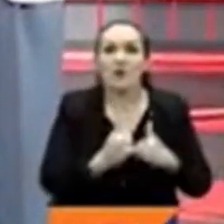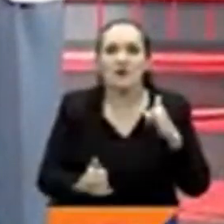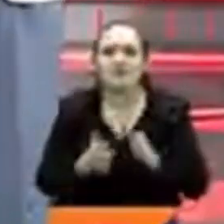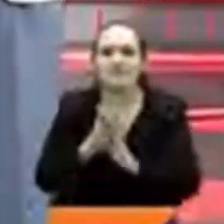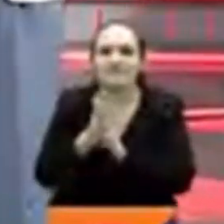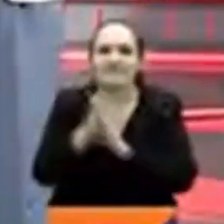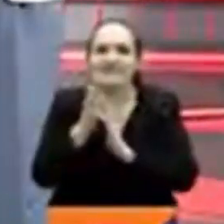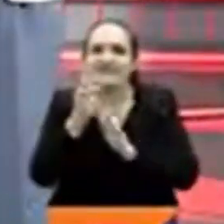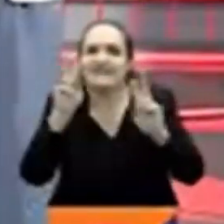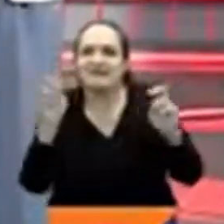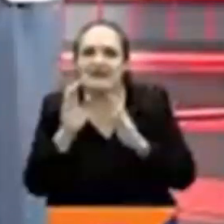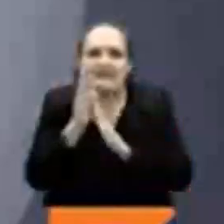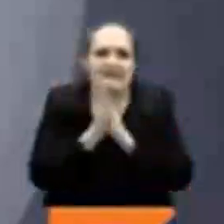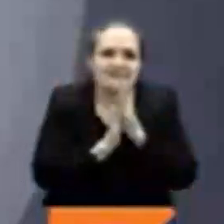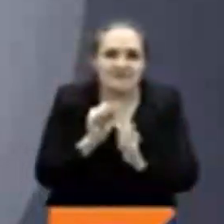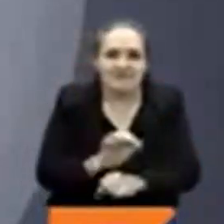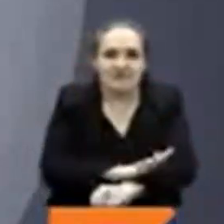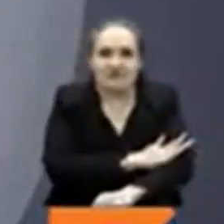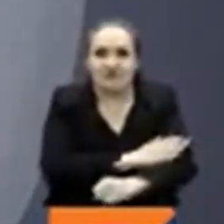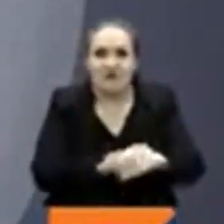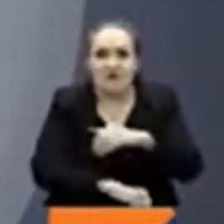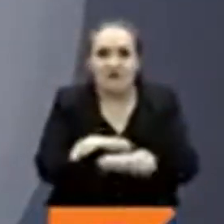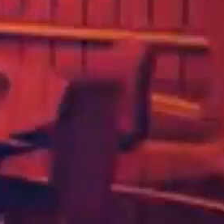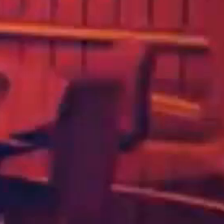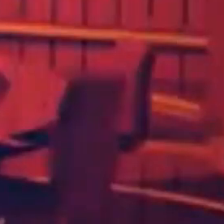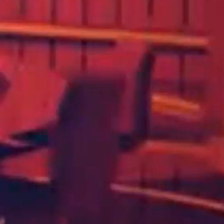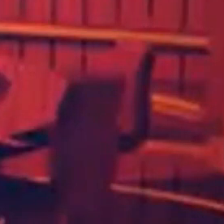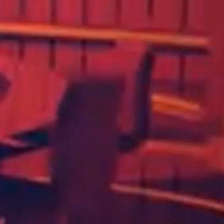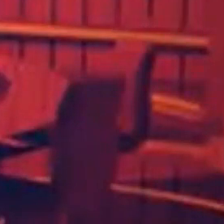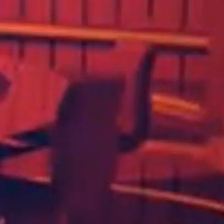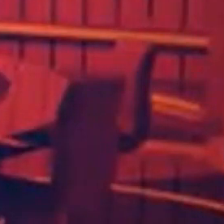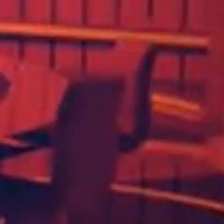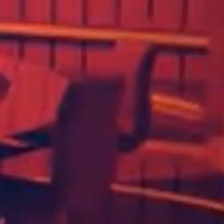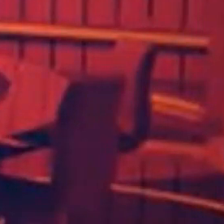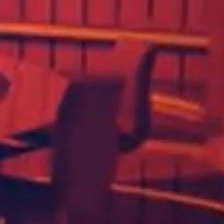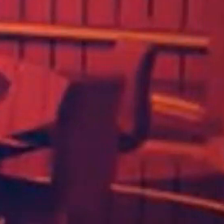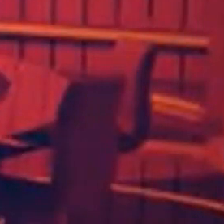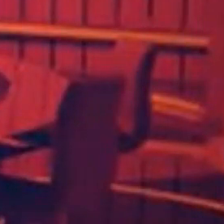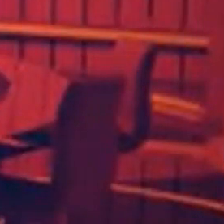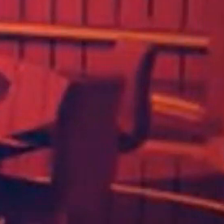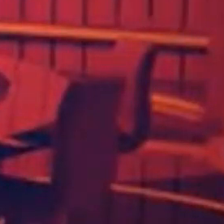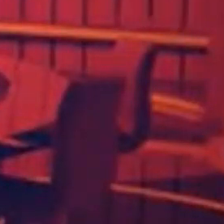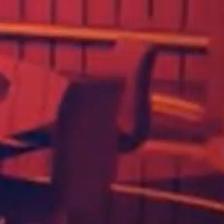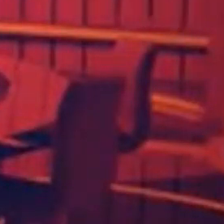fútbol y también con una imagen llena de mucha motivación.